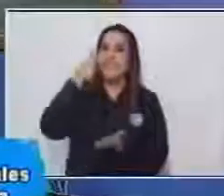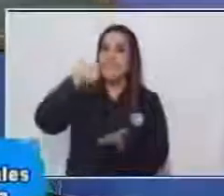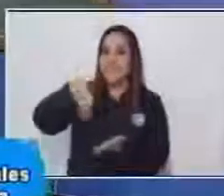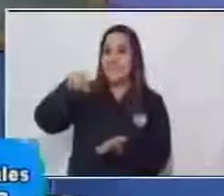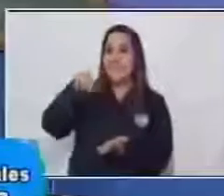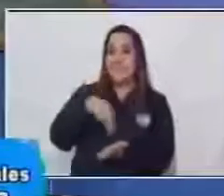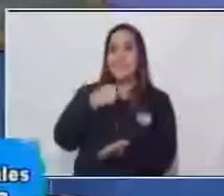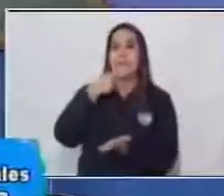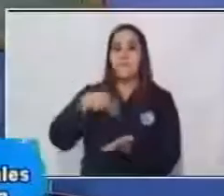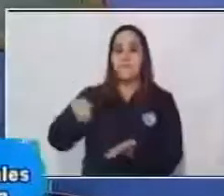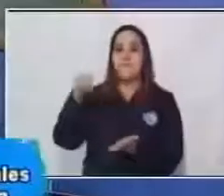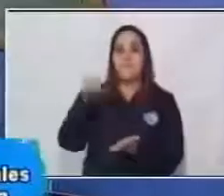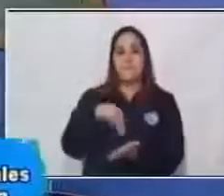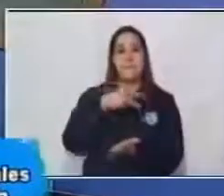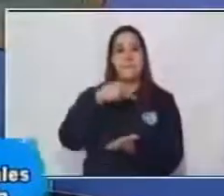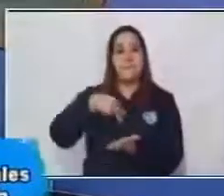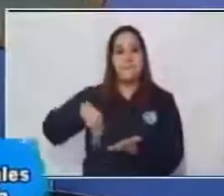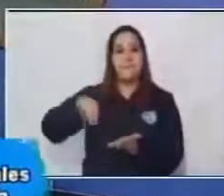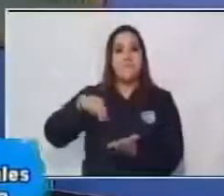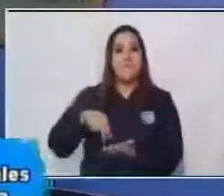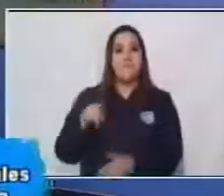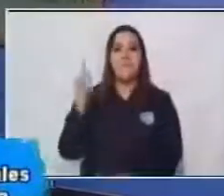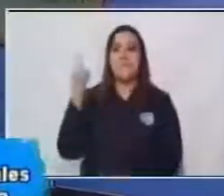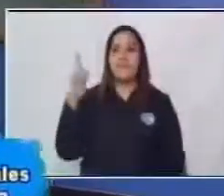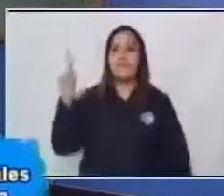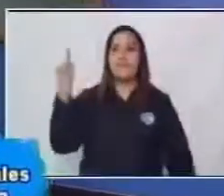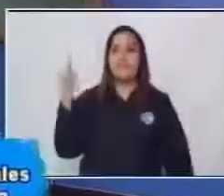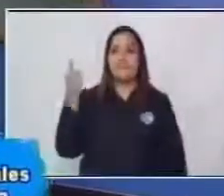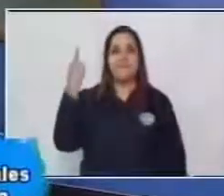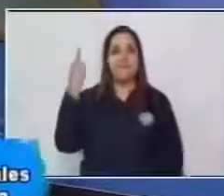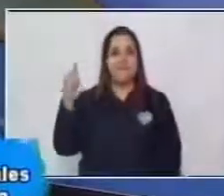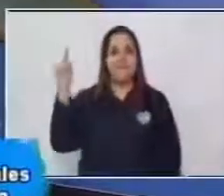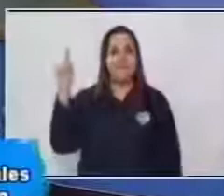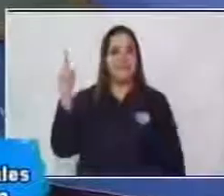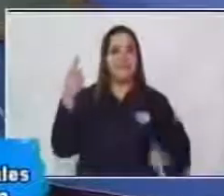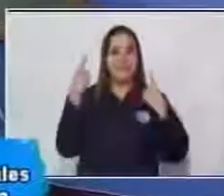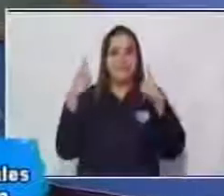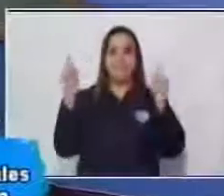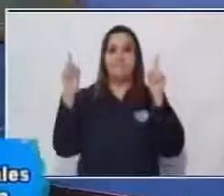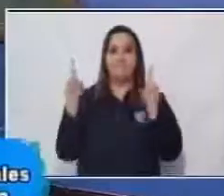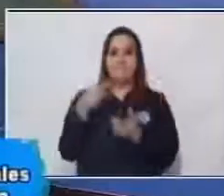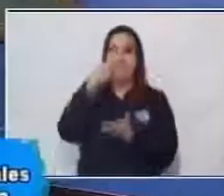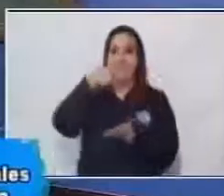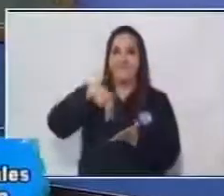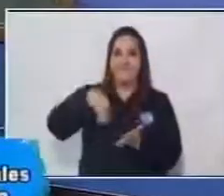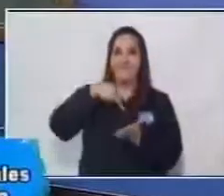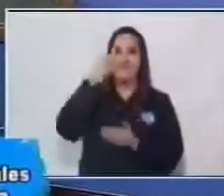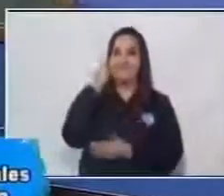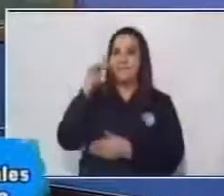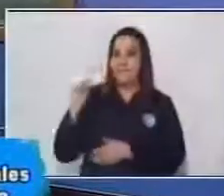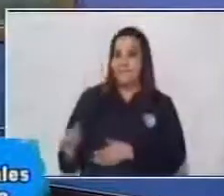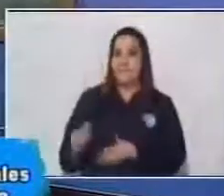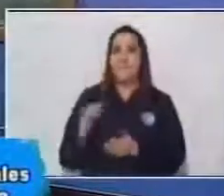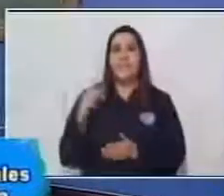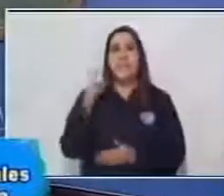Bailero baila, con el dedo, dedo, dedo, baila el marinero,